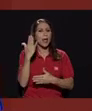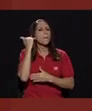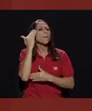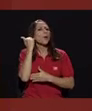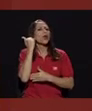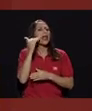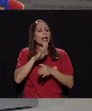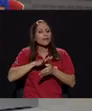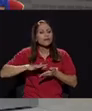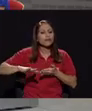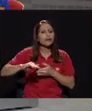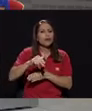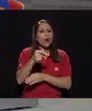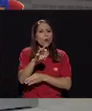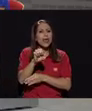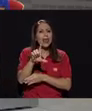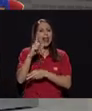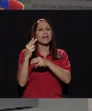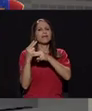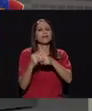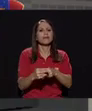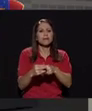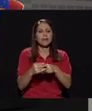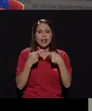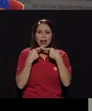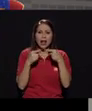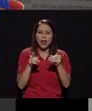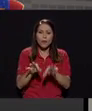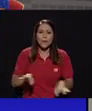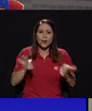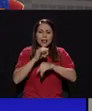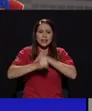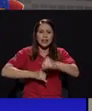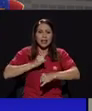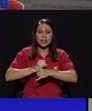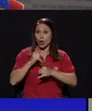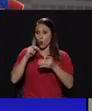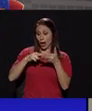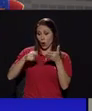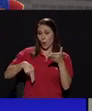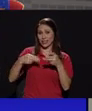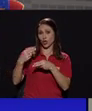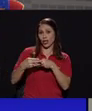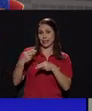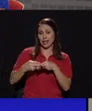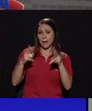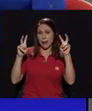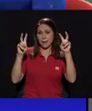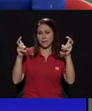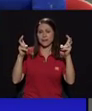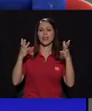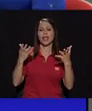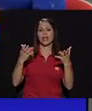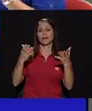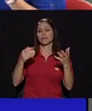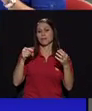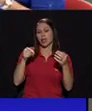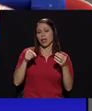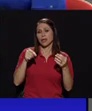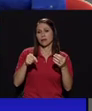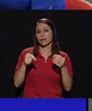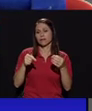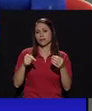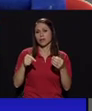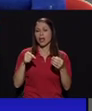humedal declarado de importancia internacional? Hay una convención que se llama o se denomina en